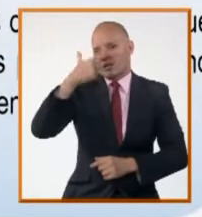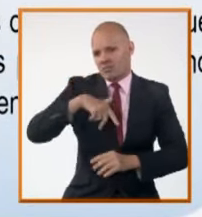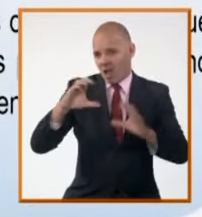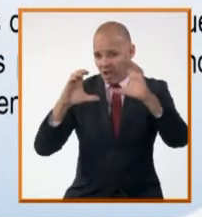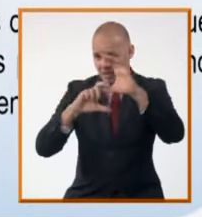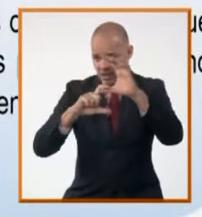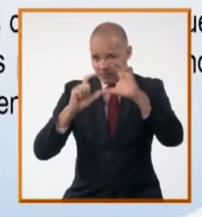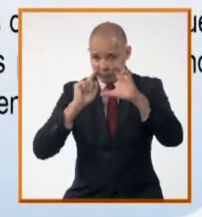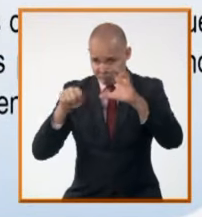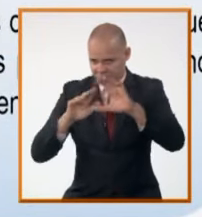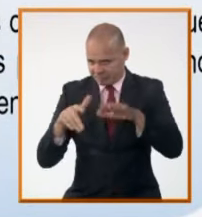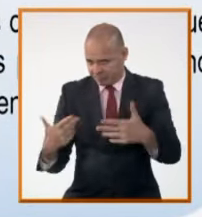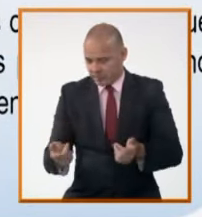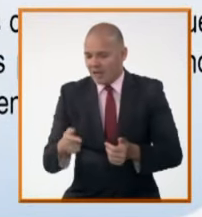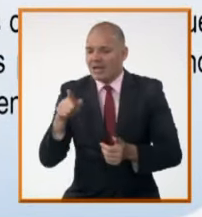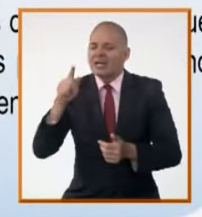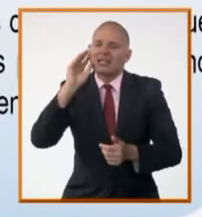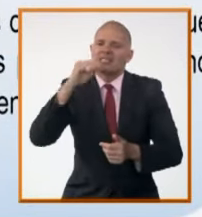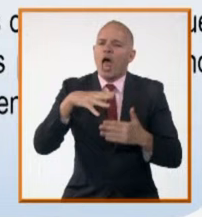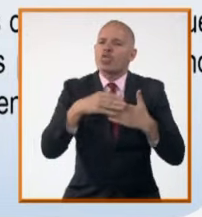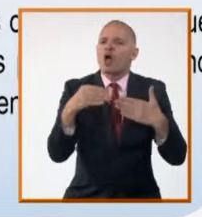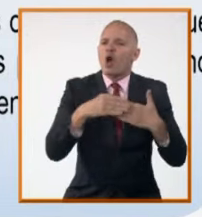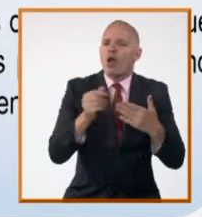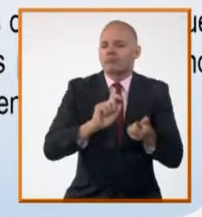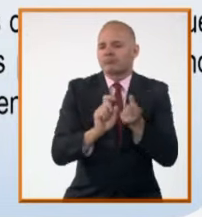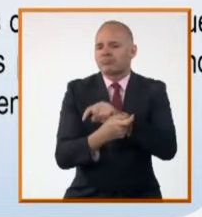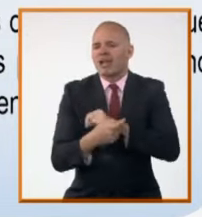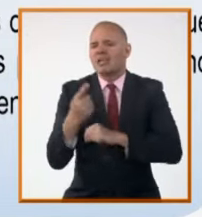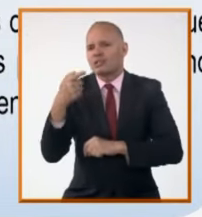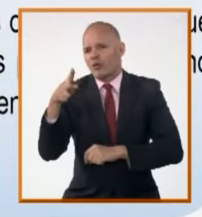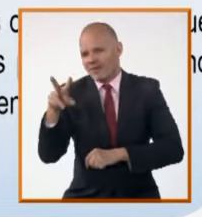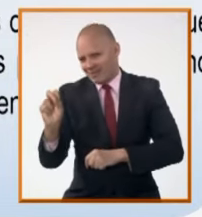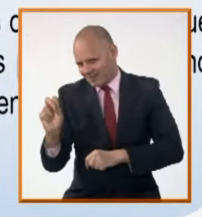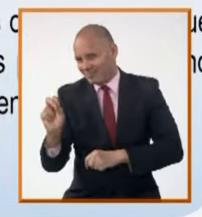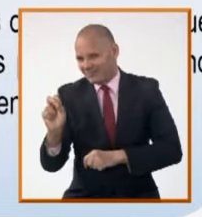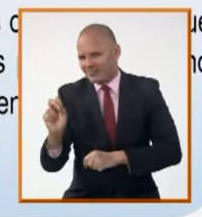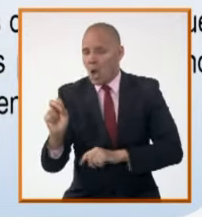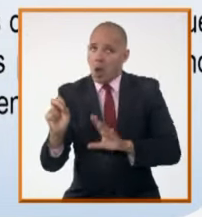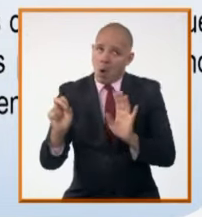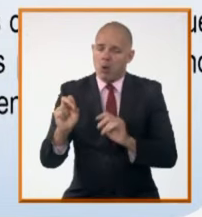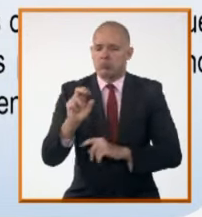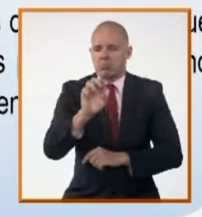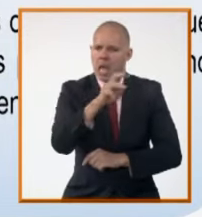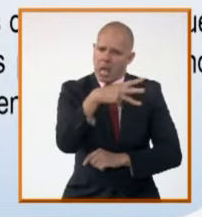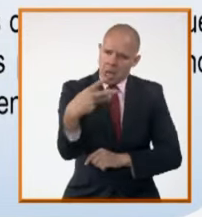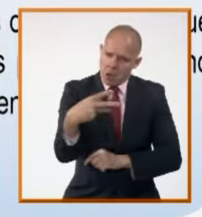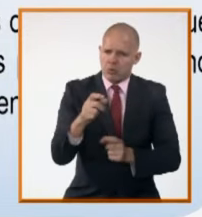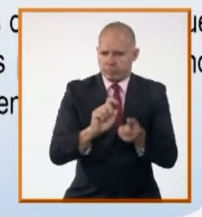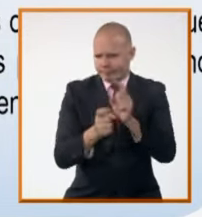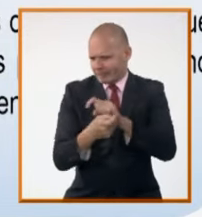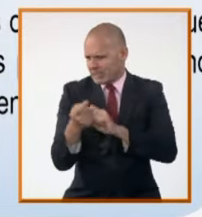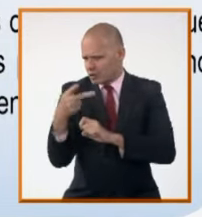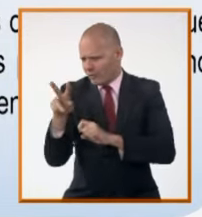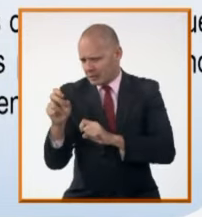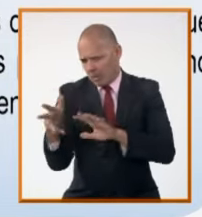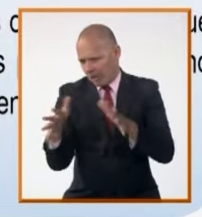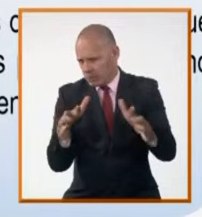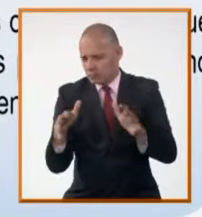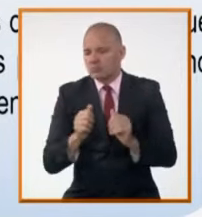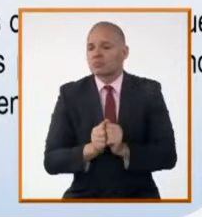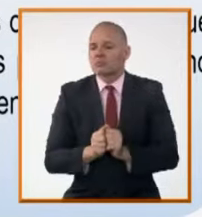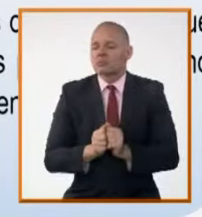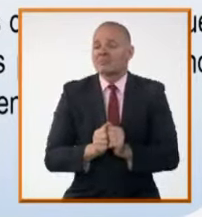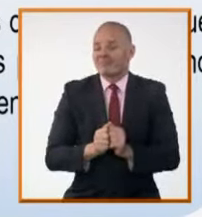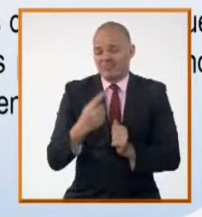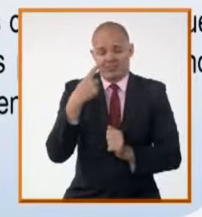oficial, provoca la devaluación del peso cubano, incrementa su inconvertibilidad y